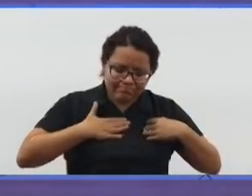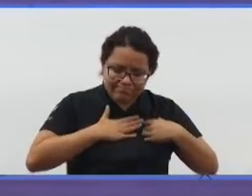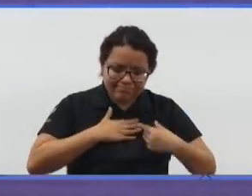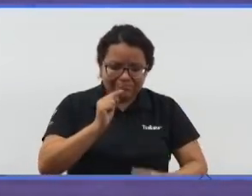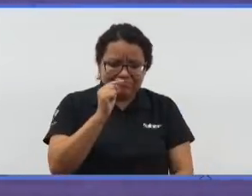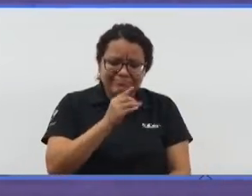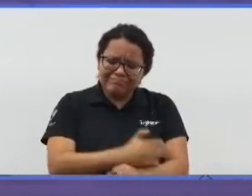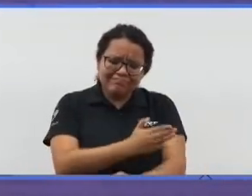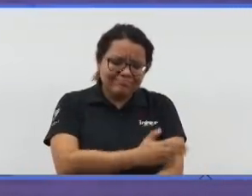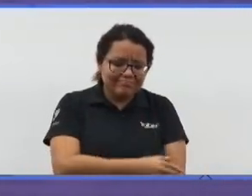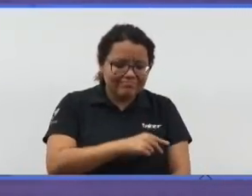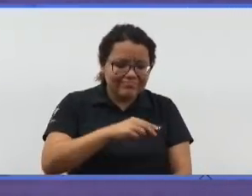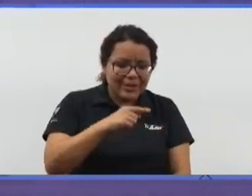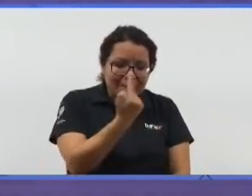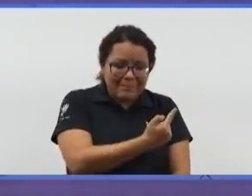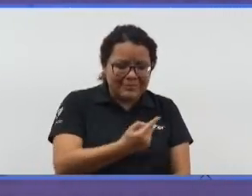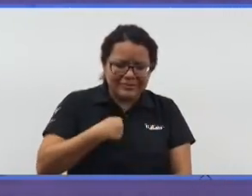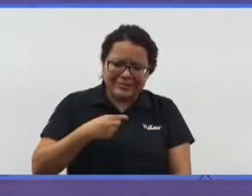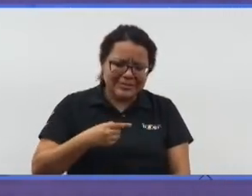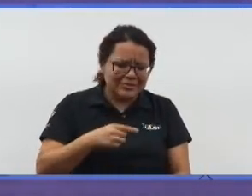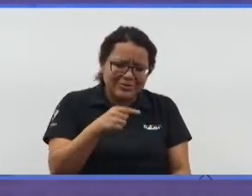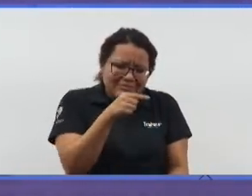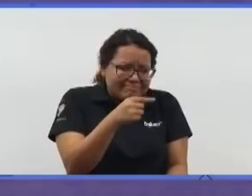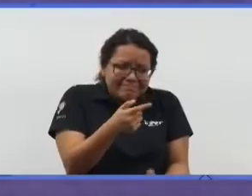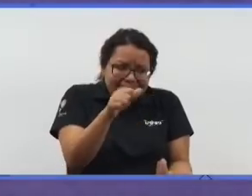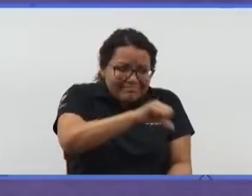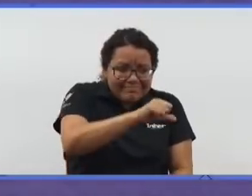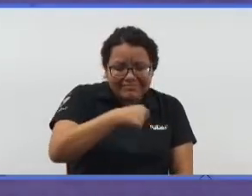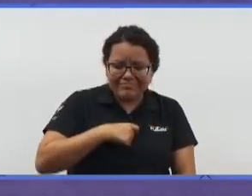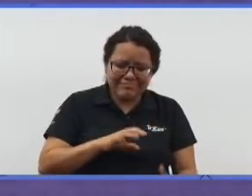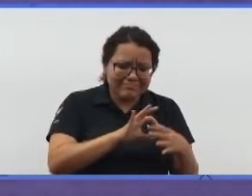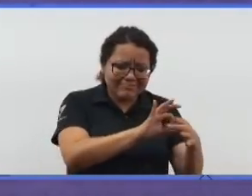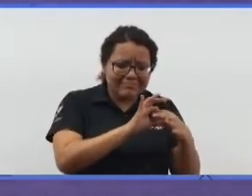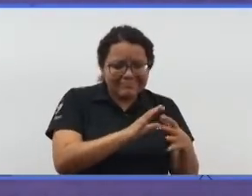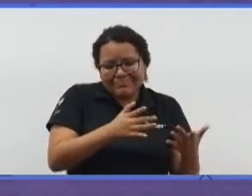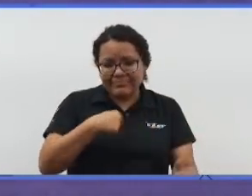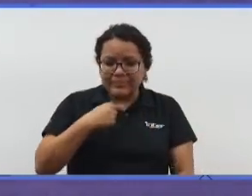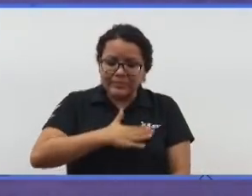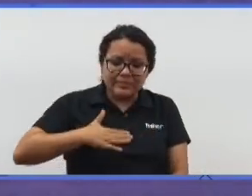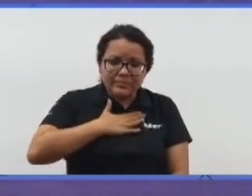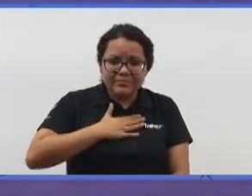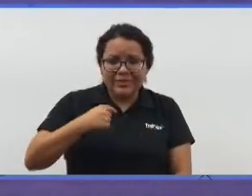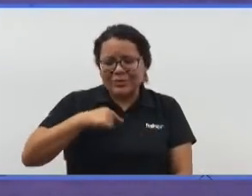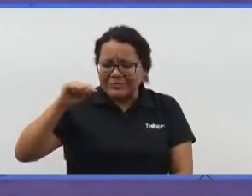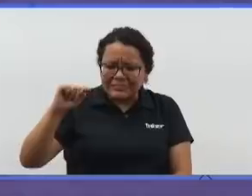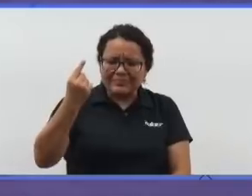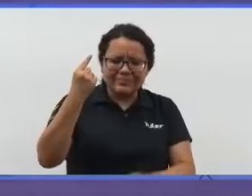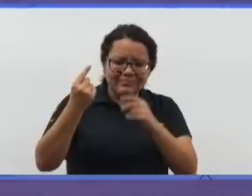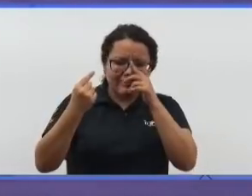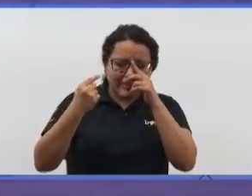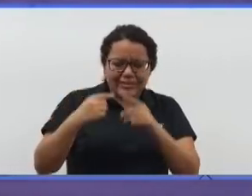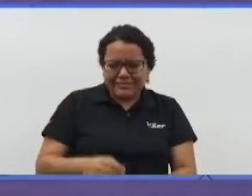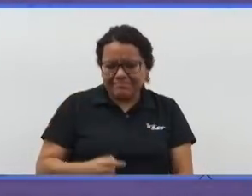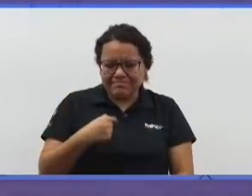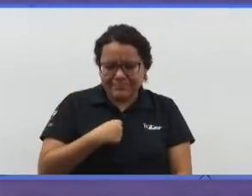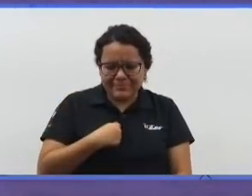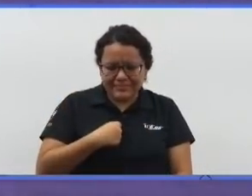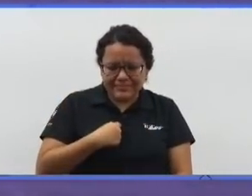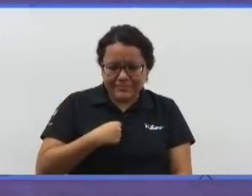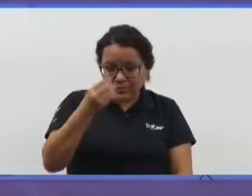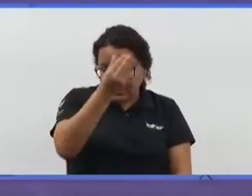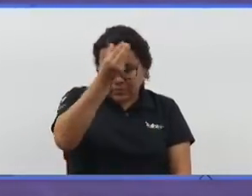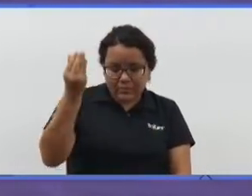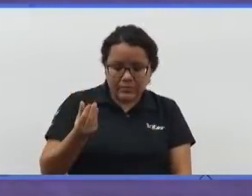equivocado con la gente equivocada a la hora equivocada quiero ser la primera persona de mi casa que le debe un título universitario a mi mamá